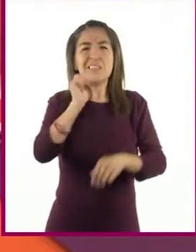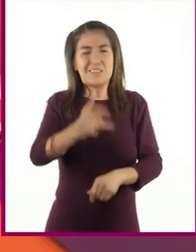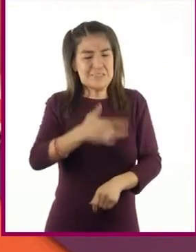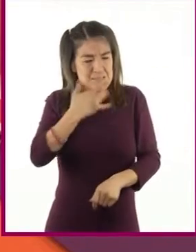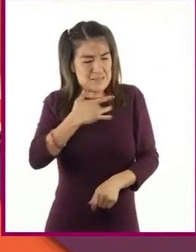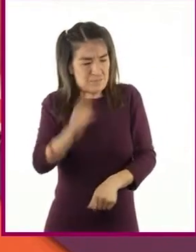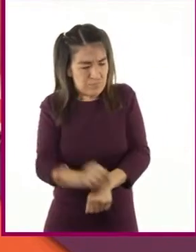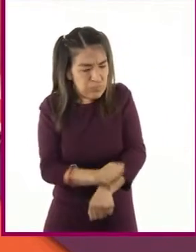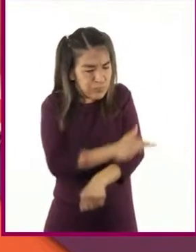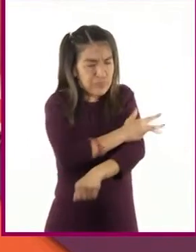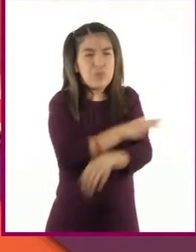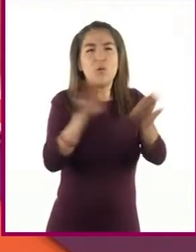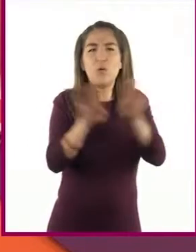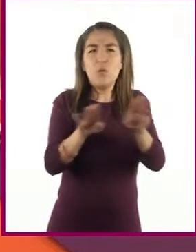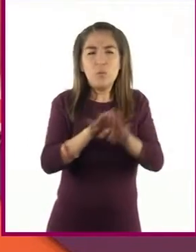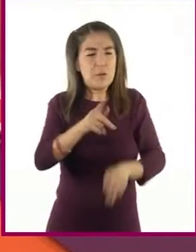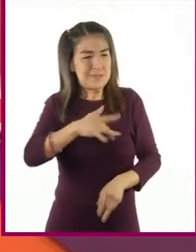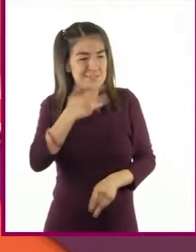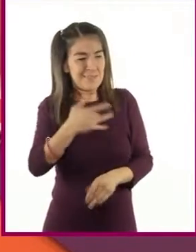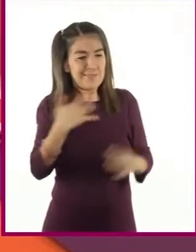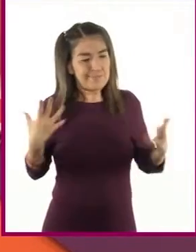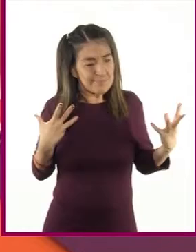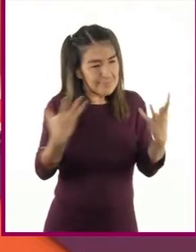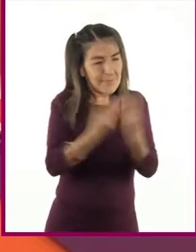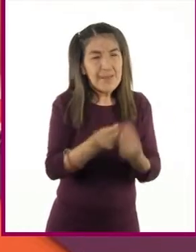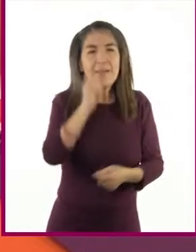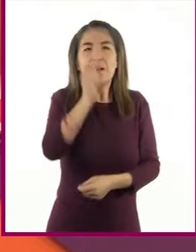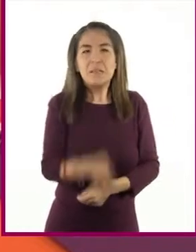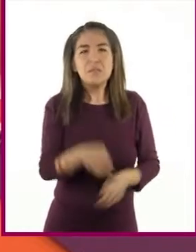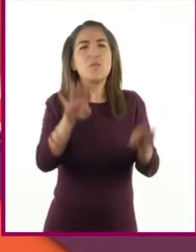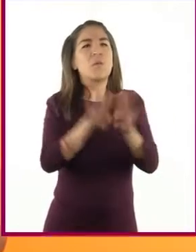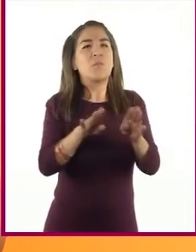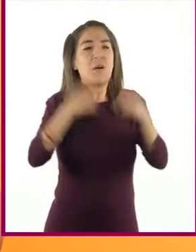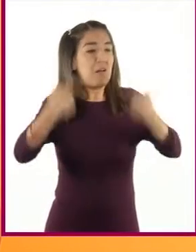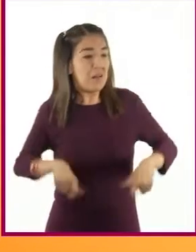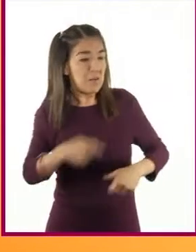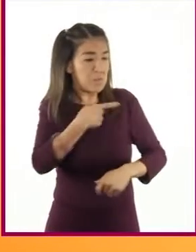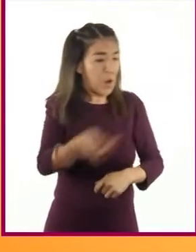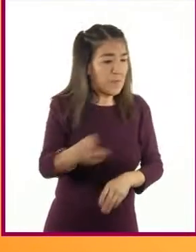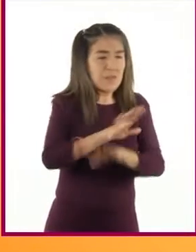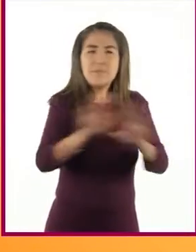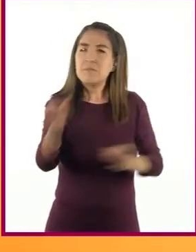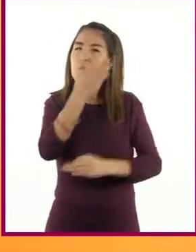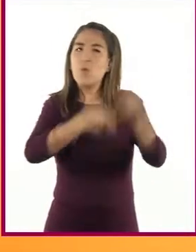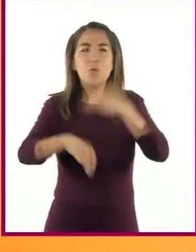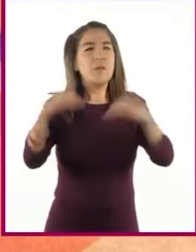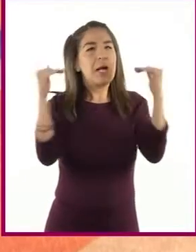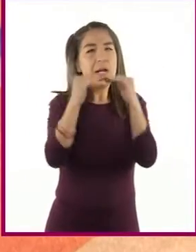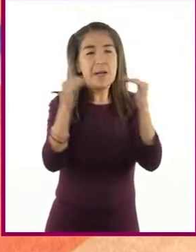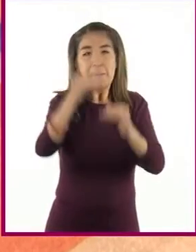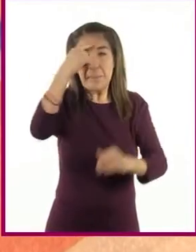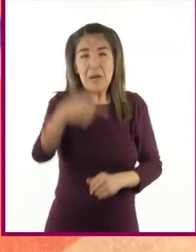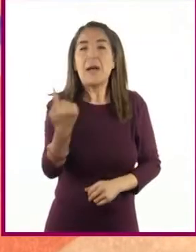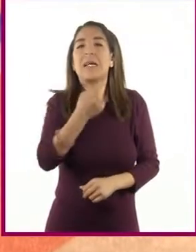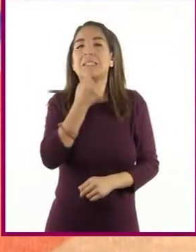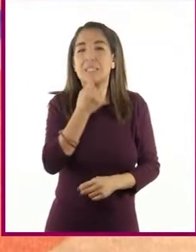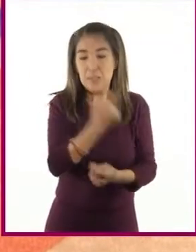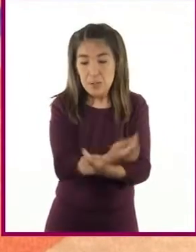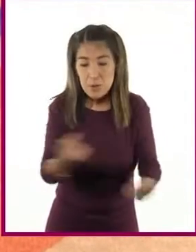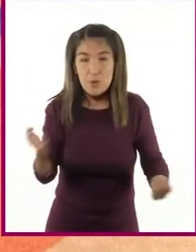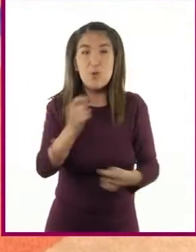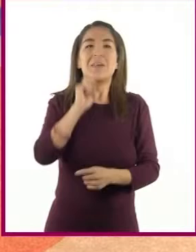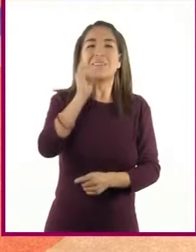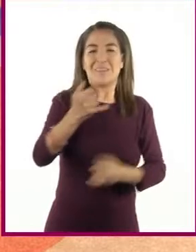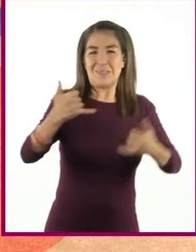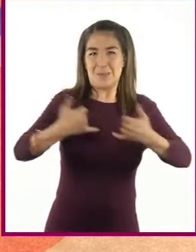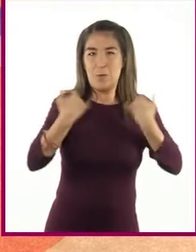sensibilidad, procurando siempre, sin importar ninguna condición, que estas niñas, niños y jóvenes tengan